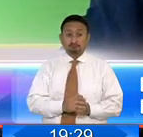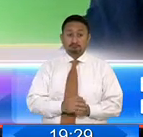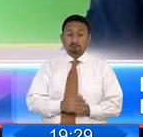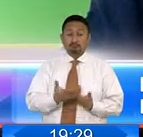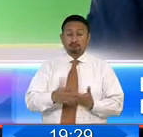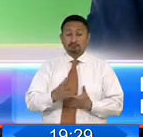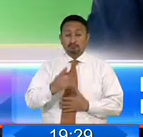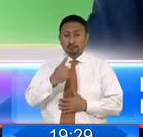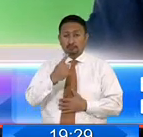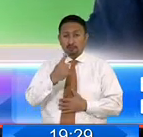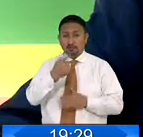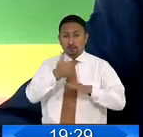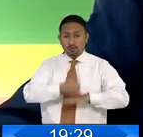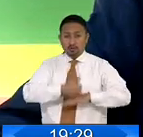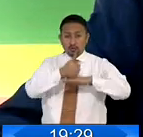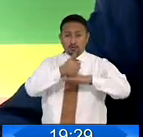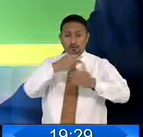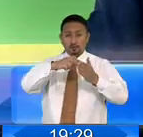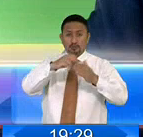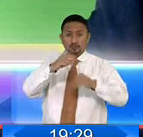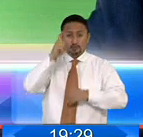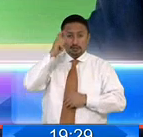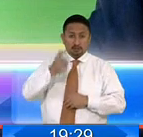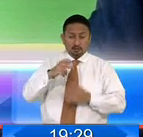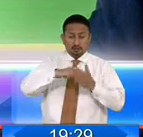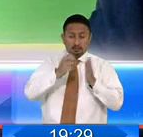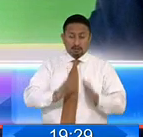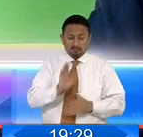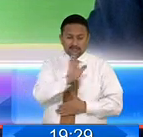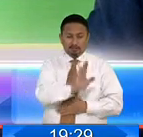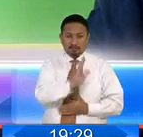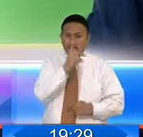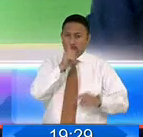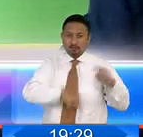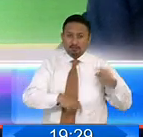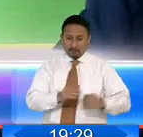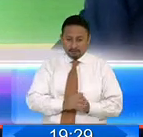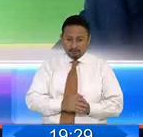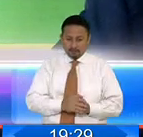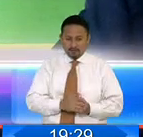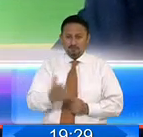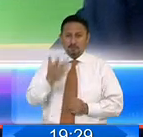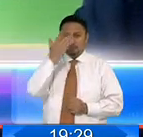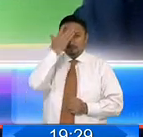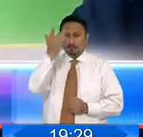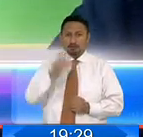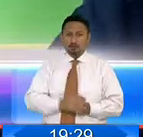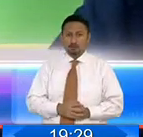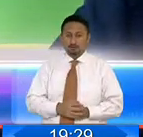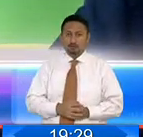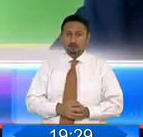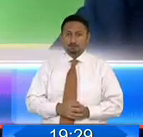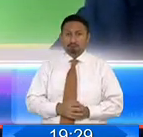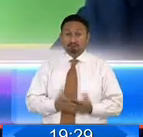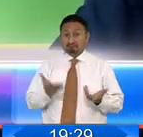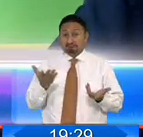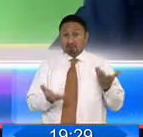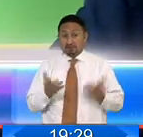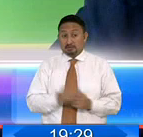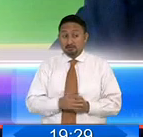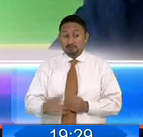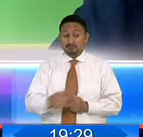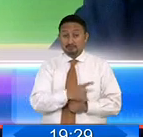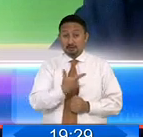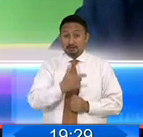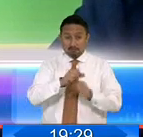intervengan autoridades como la fiscalía y la contraloría porque será señores será porque tal vez van a